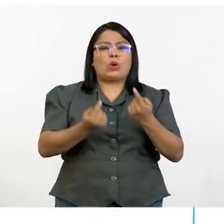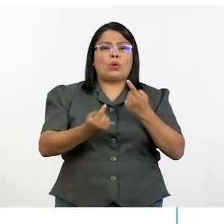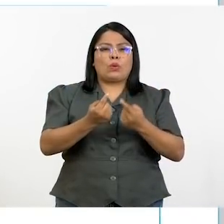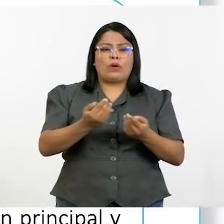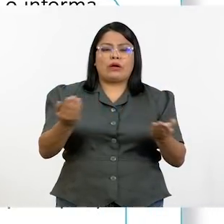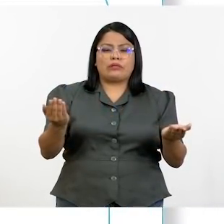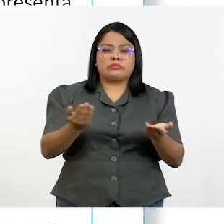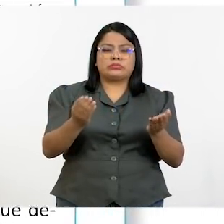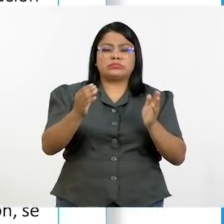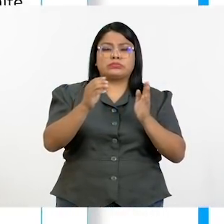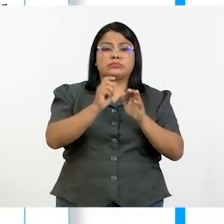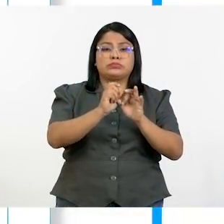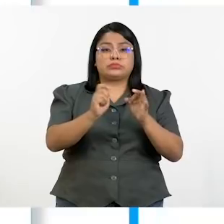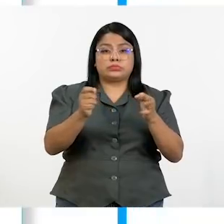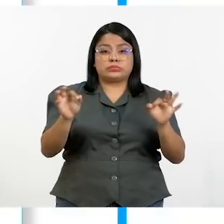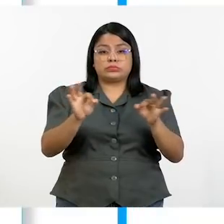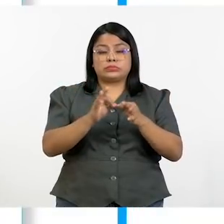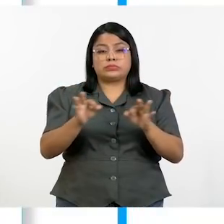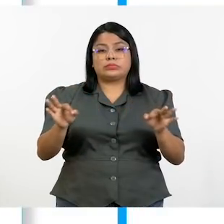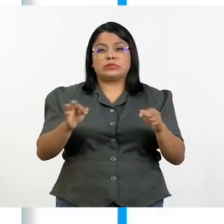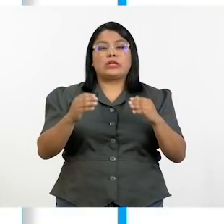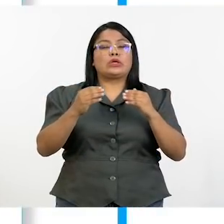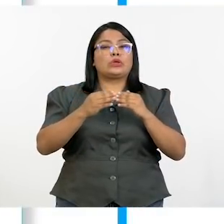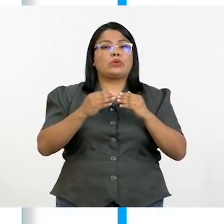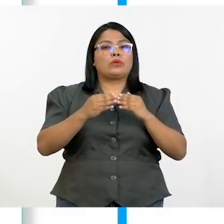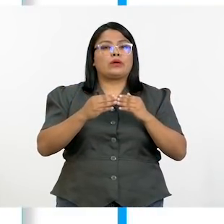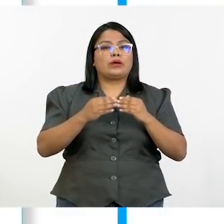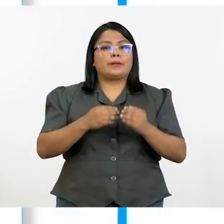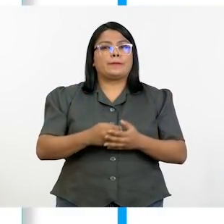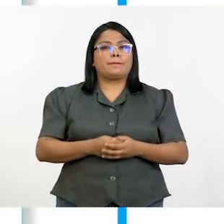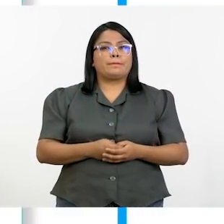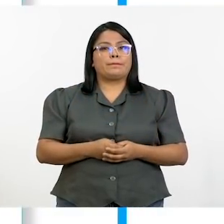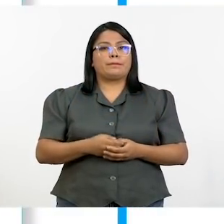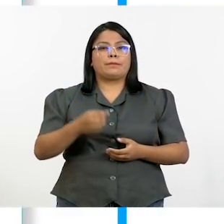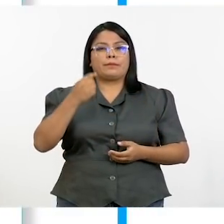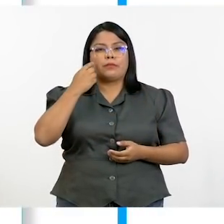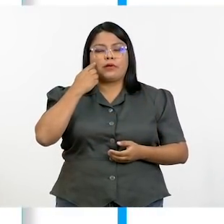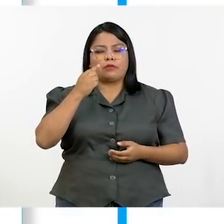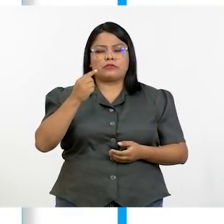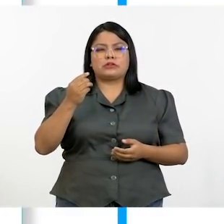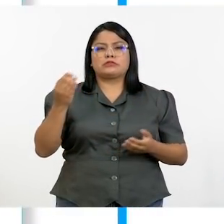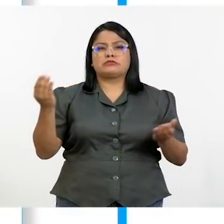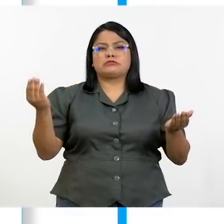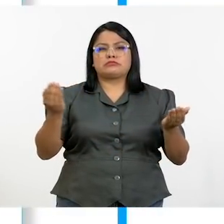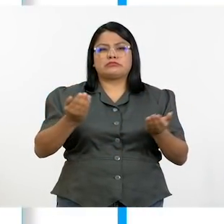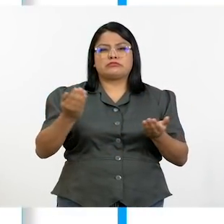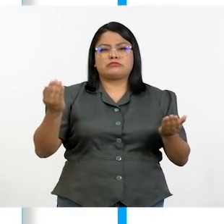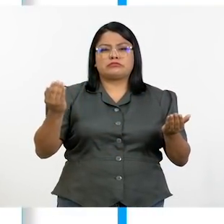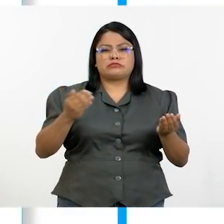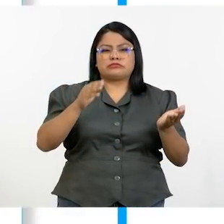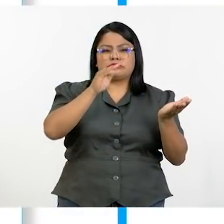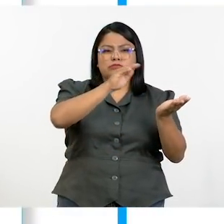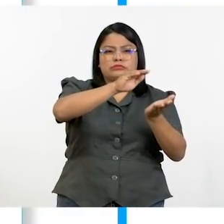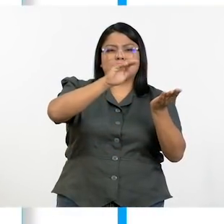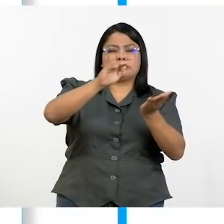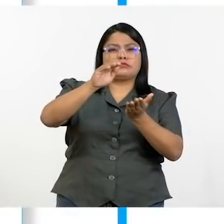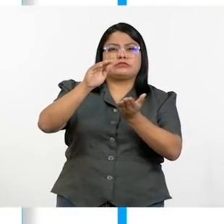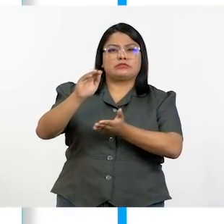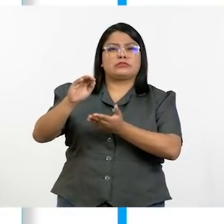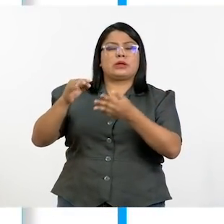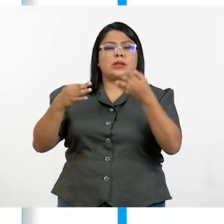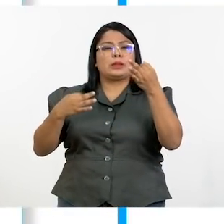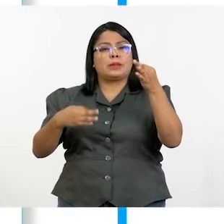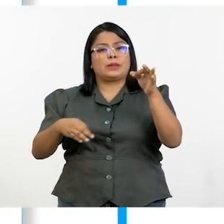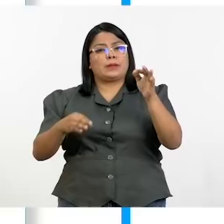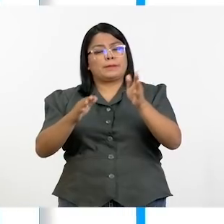producción textual a desarrollar. También, para destacar que se trata de la producción principal de la unidad,